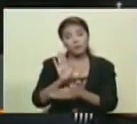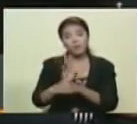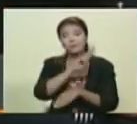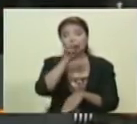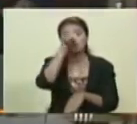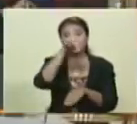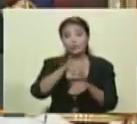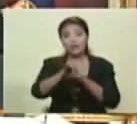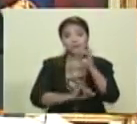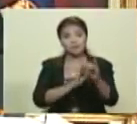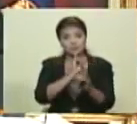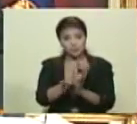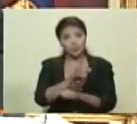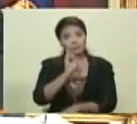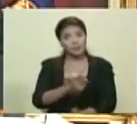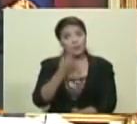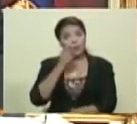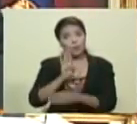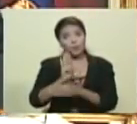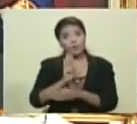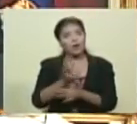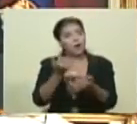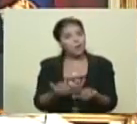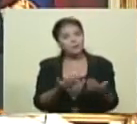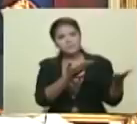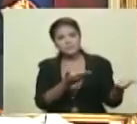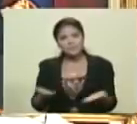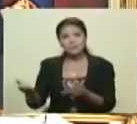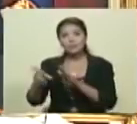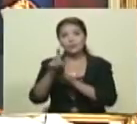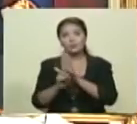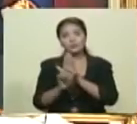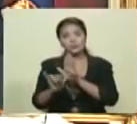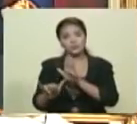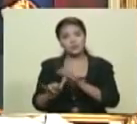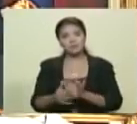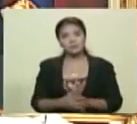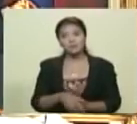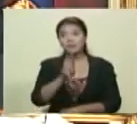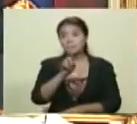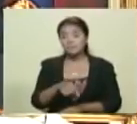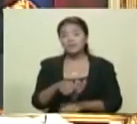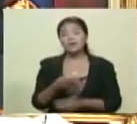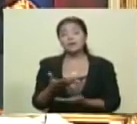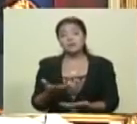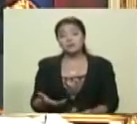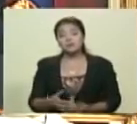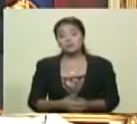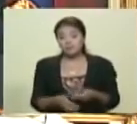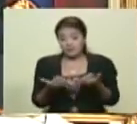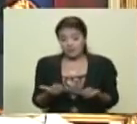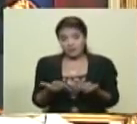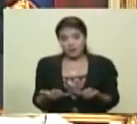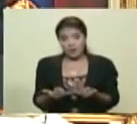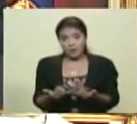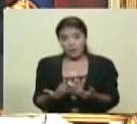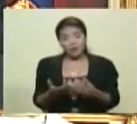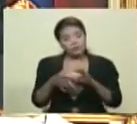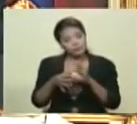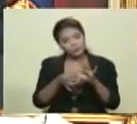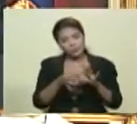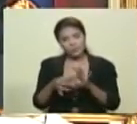e internacionalmente. Bueno, yo invito a que la constituyente también, desde el día de hoy, de manera